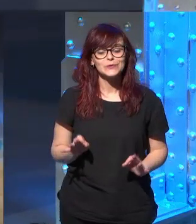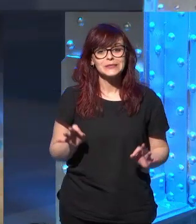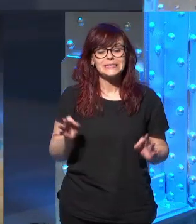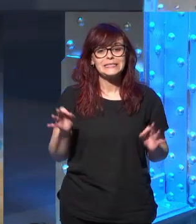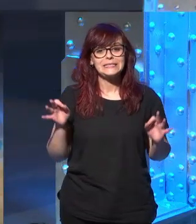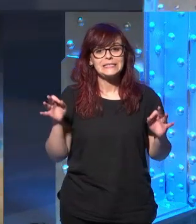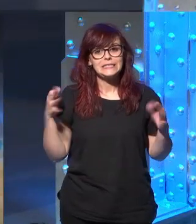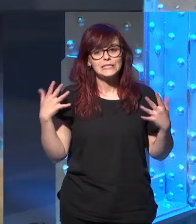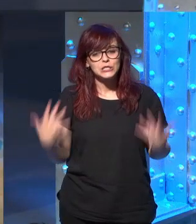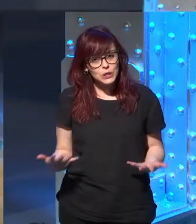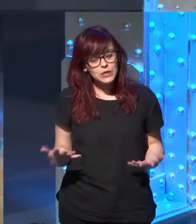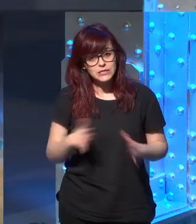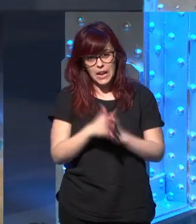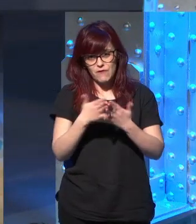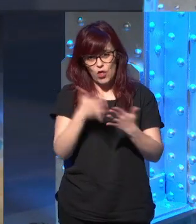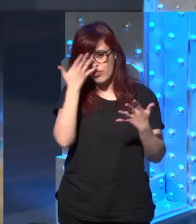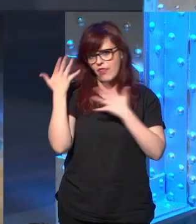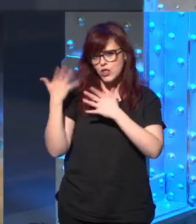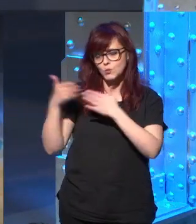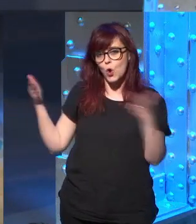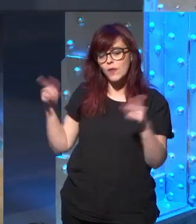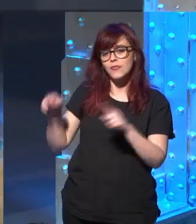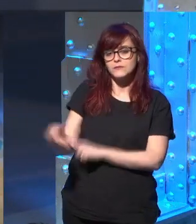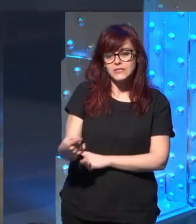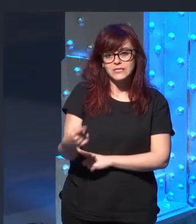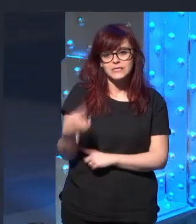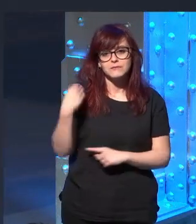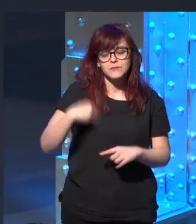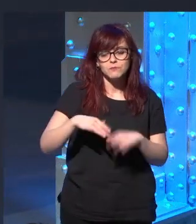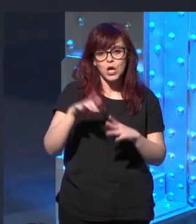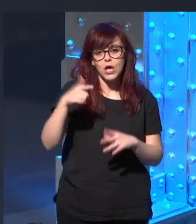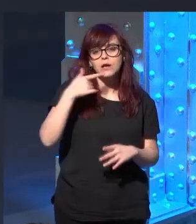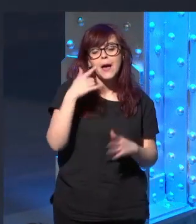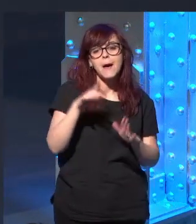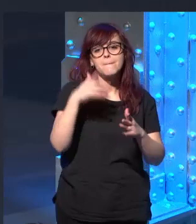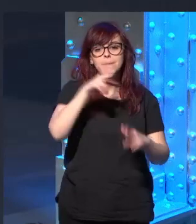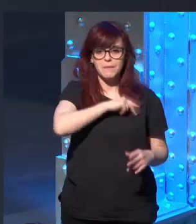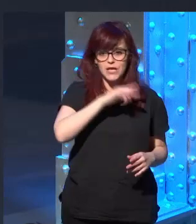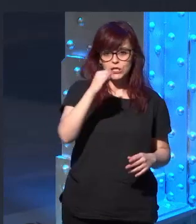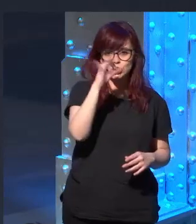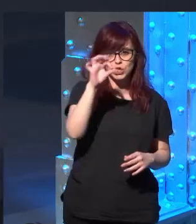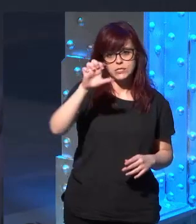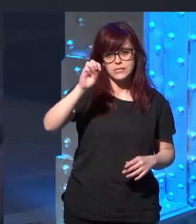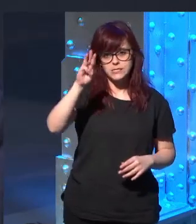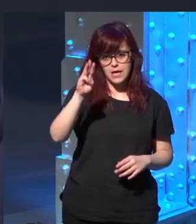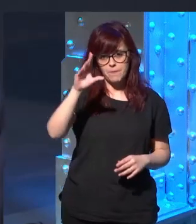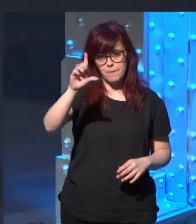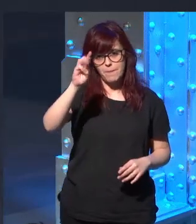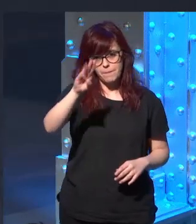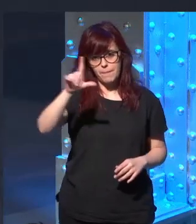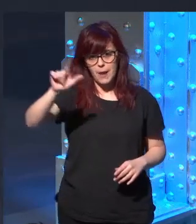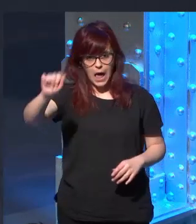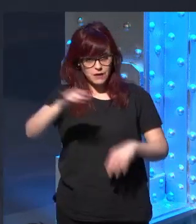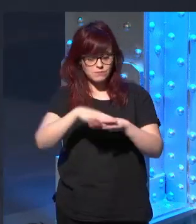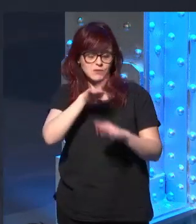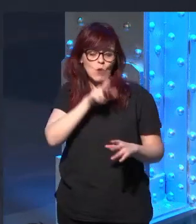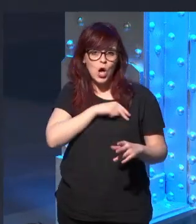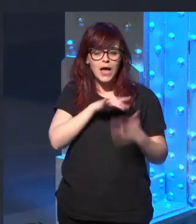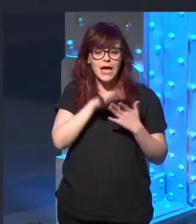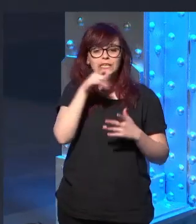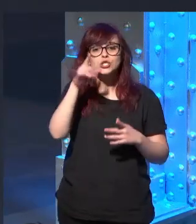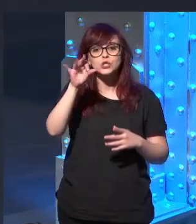y bueno, y luego escribí Ego Surfing, con la que gané el premio Josep Pla, que se entrega la misma noche que se entrega